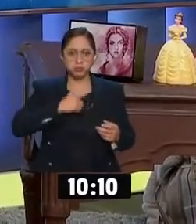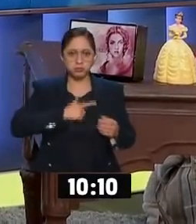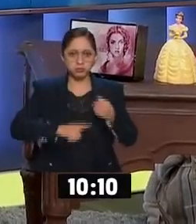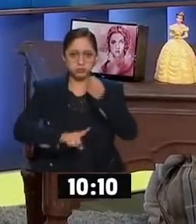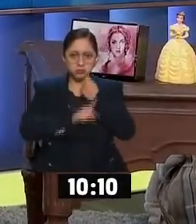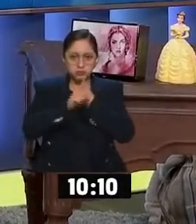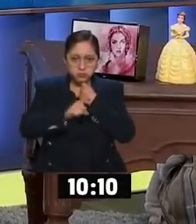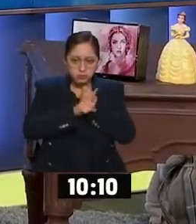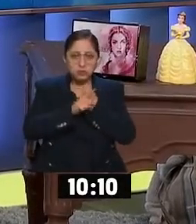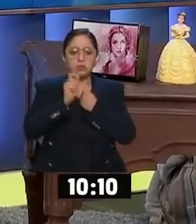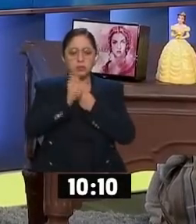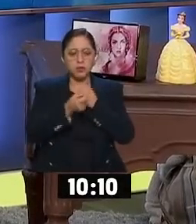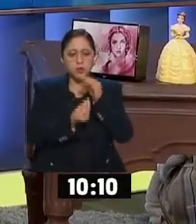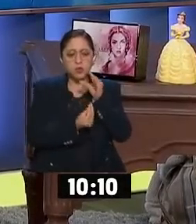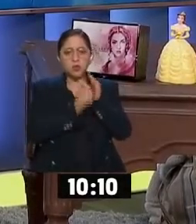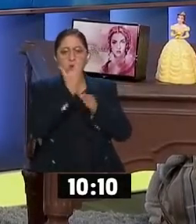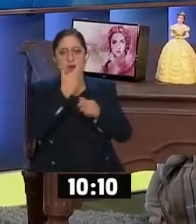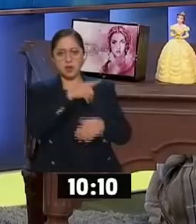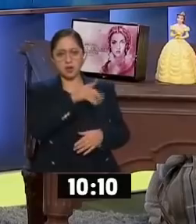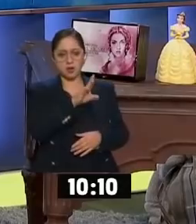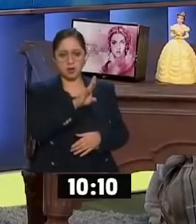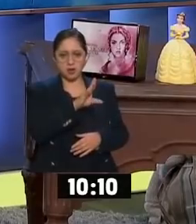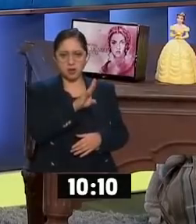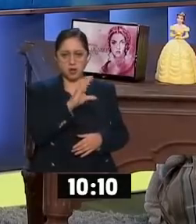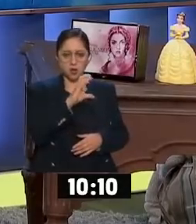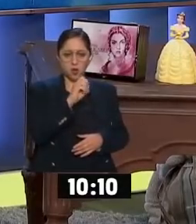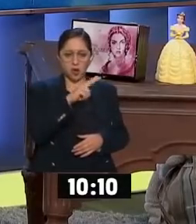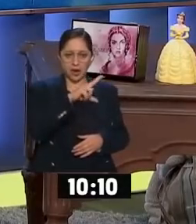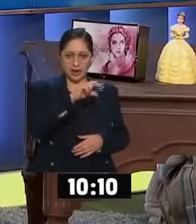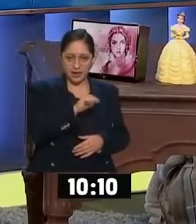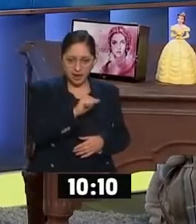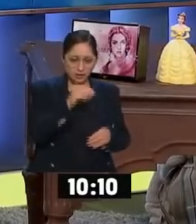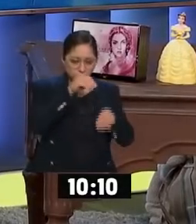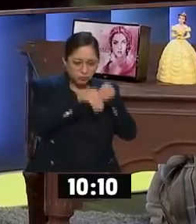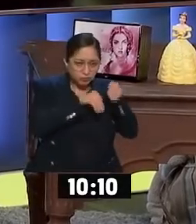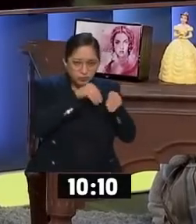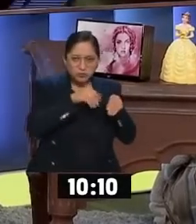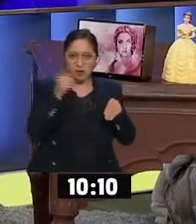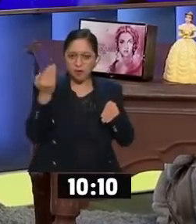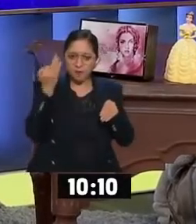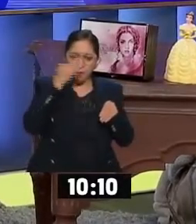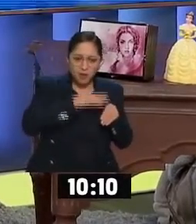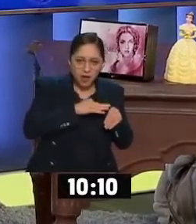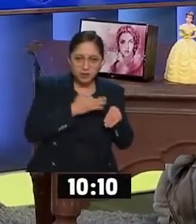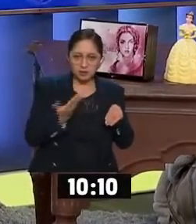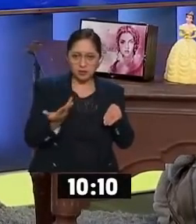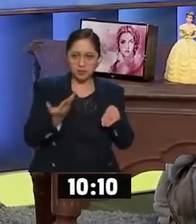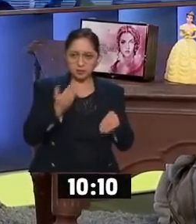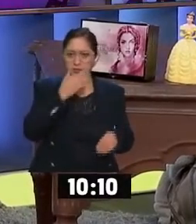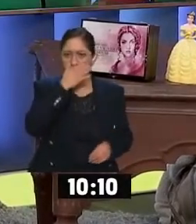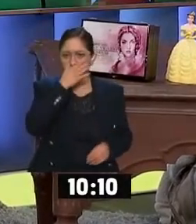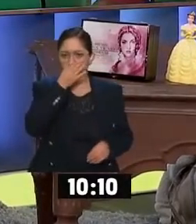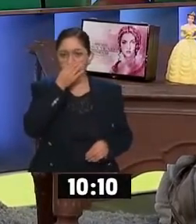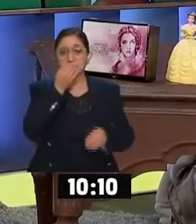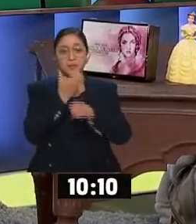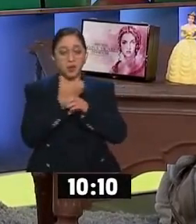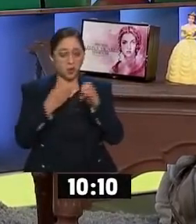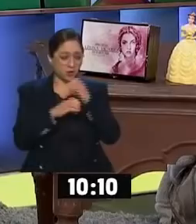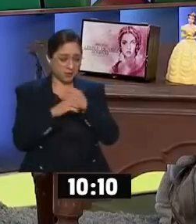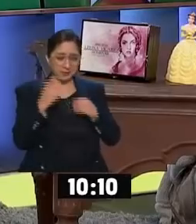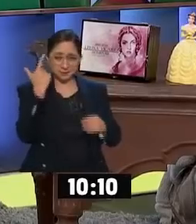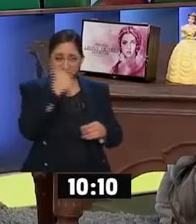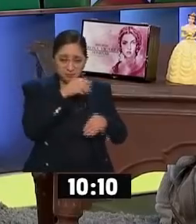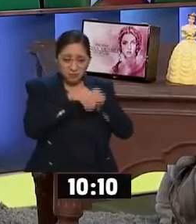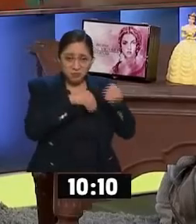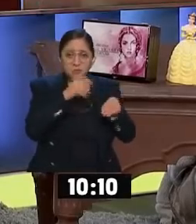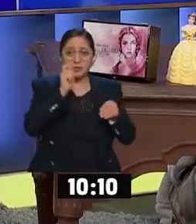consumo de cocaína adulterada en España, señora. ¿Pero con qué la adulteran? No se sabe con qué le están adulterando. ¿Y si le meten asbesto? Pero con decirle que la gente se pone